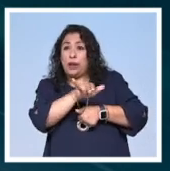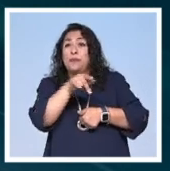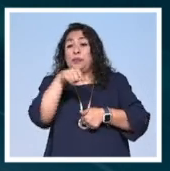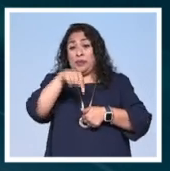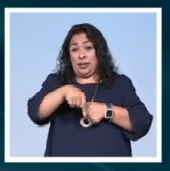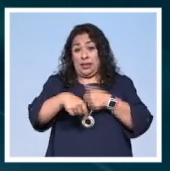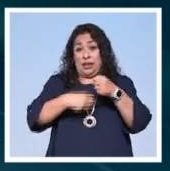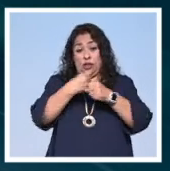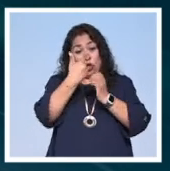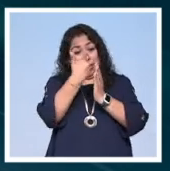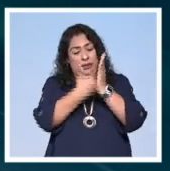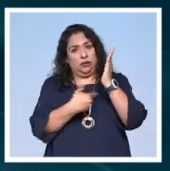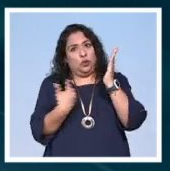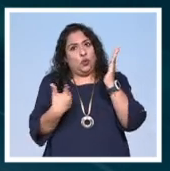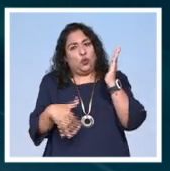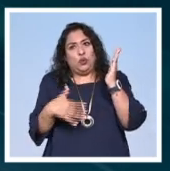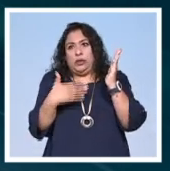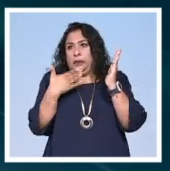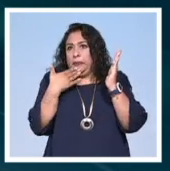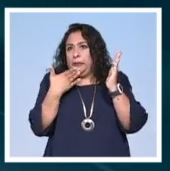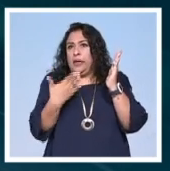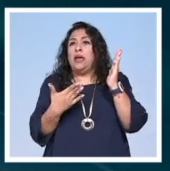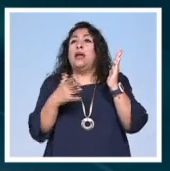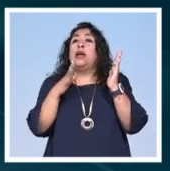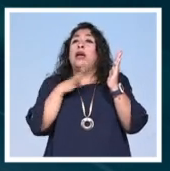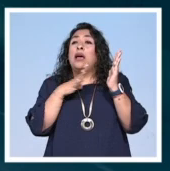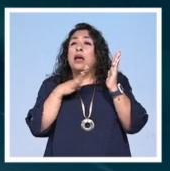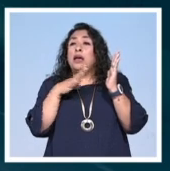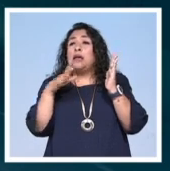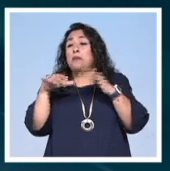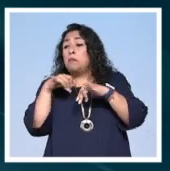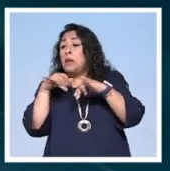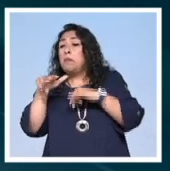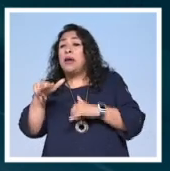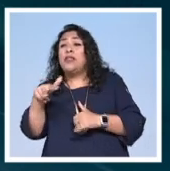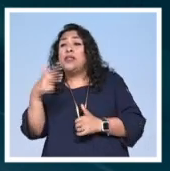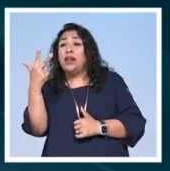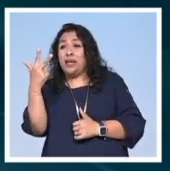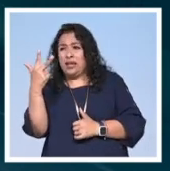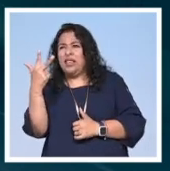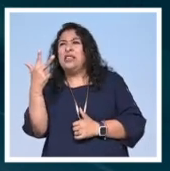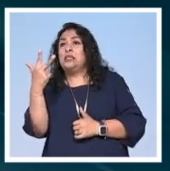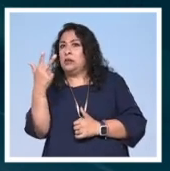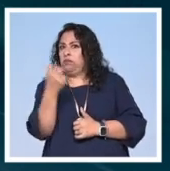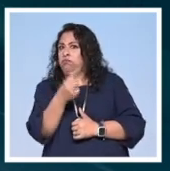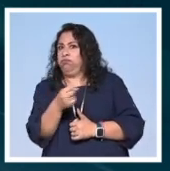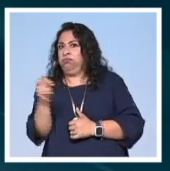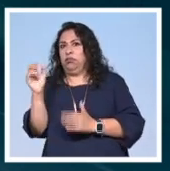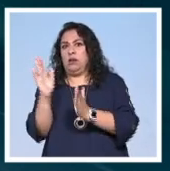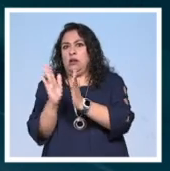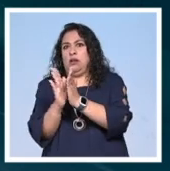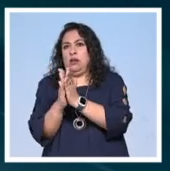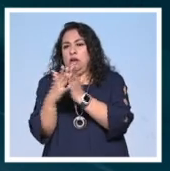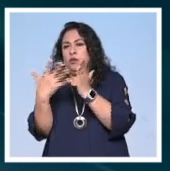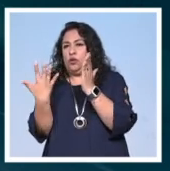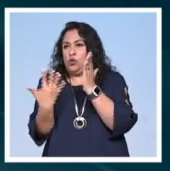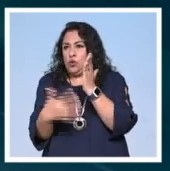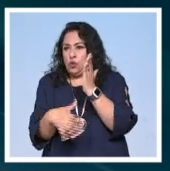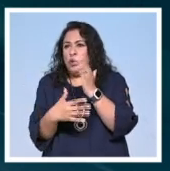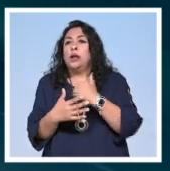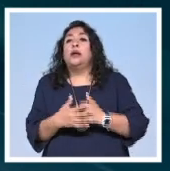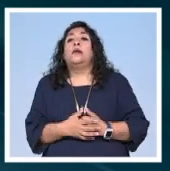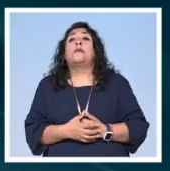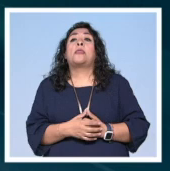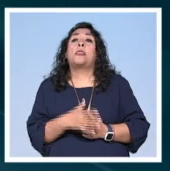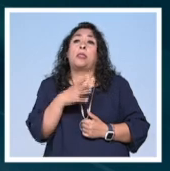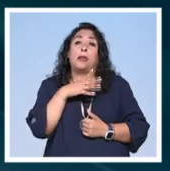especialmente estimulante eh publicamos en el mapa 13 creo grandes libros em